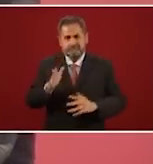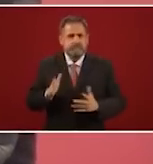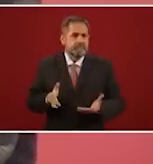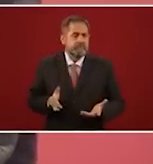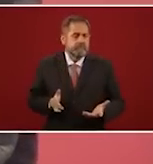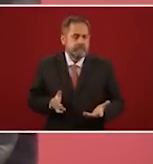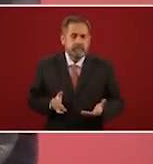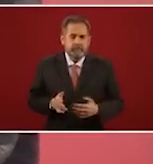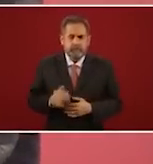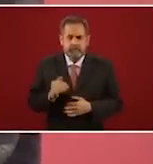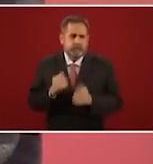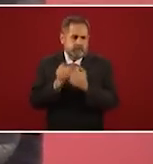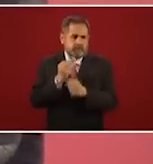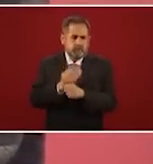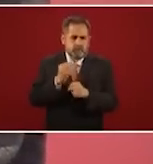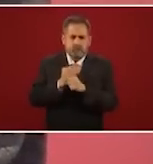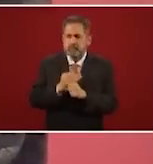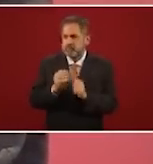en este caso pacífica,